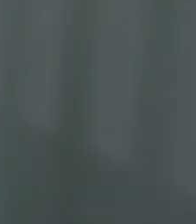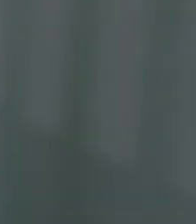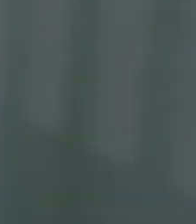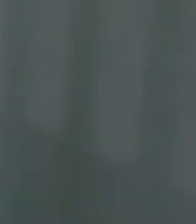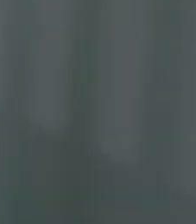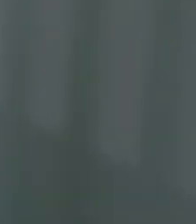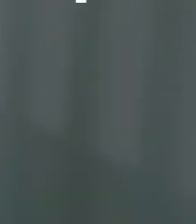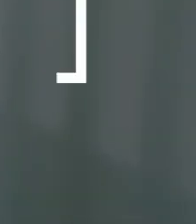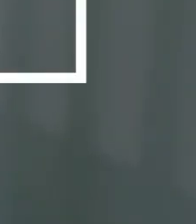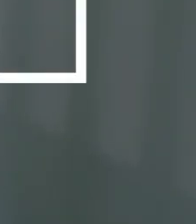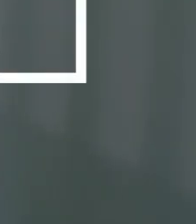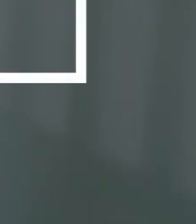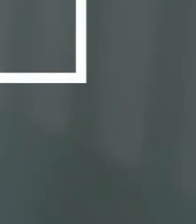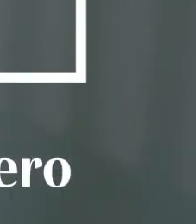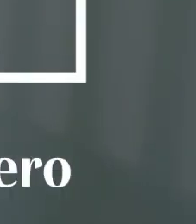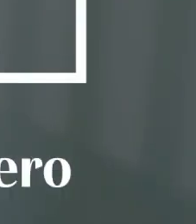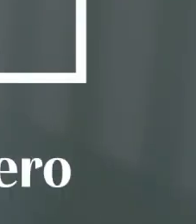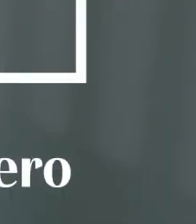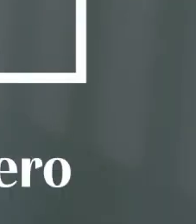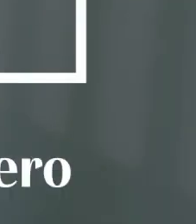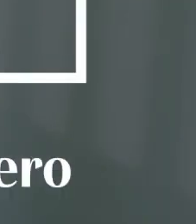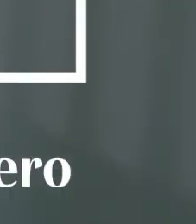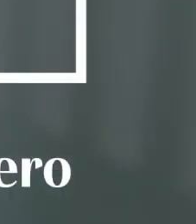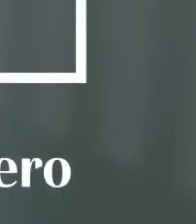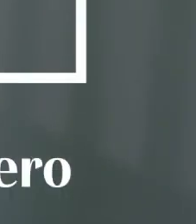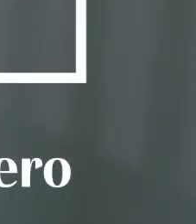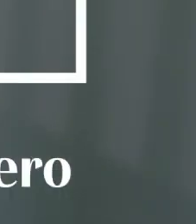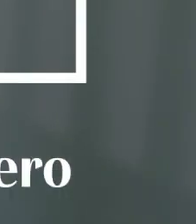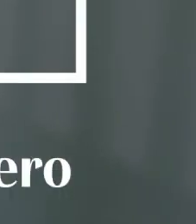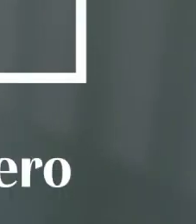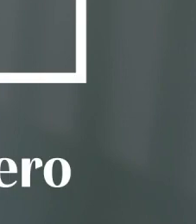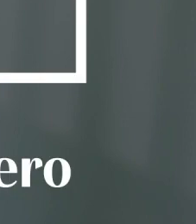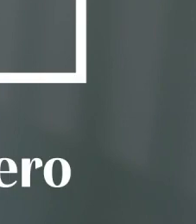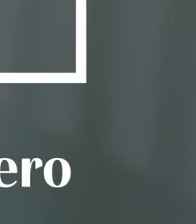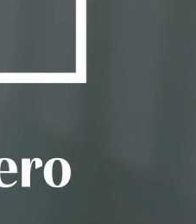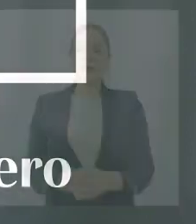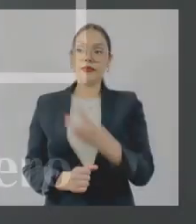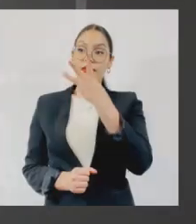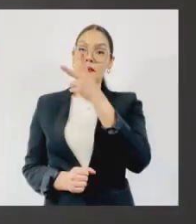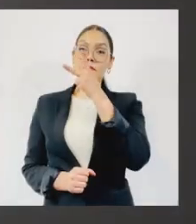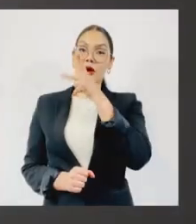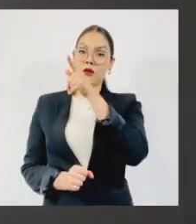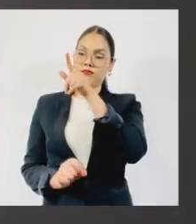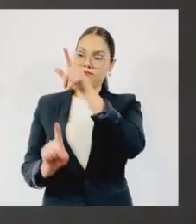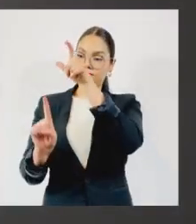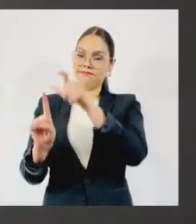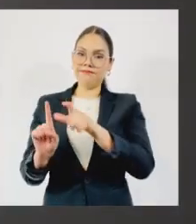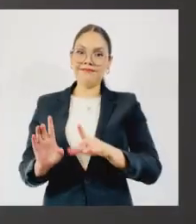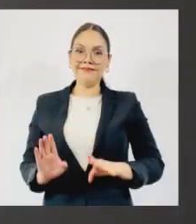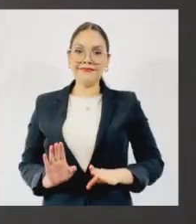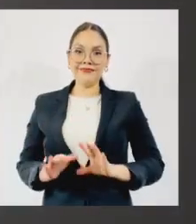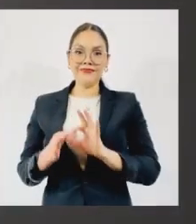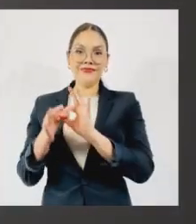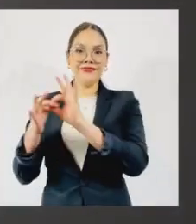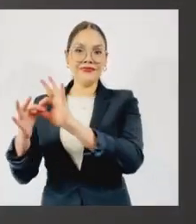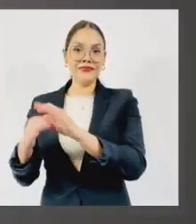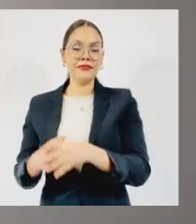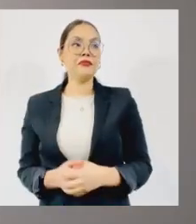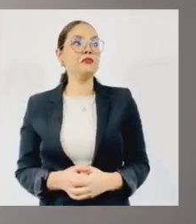20 preguntas con la senadora Olga Sánchez Cordero, Grupo Parlamentario de Morena. Descríbete en 3